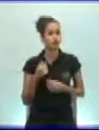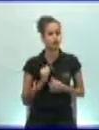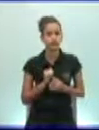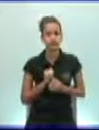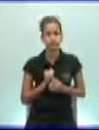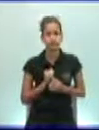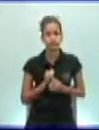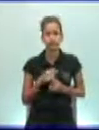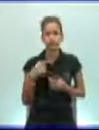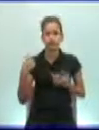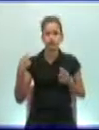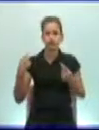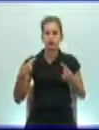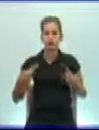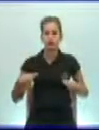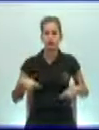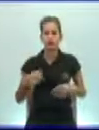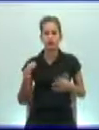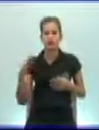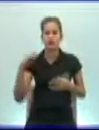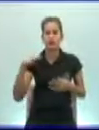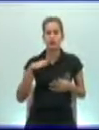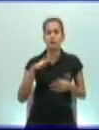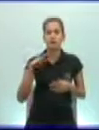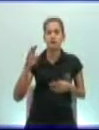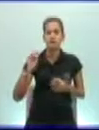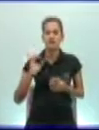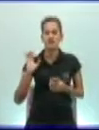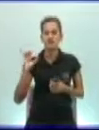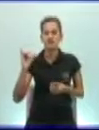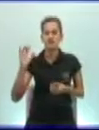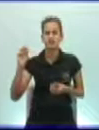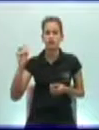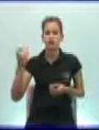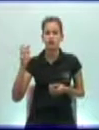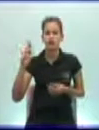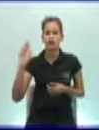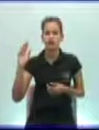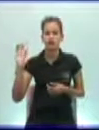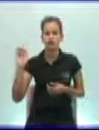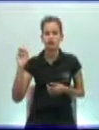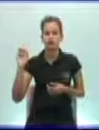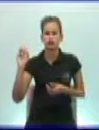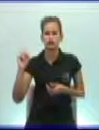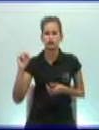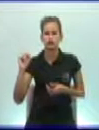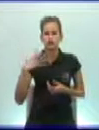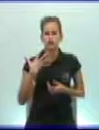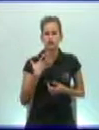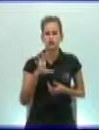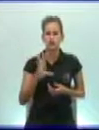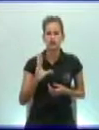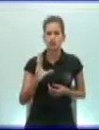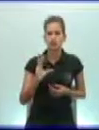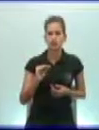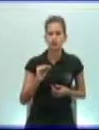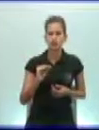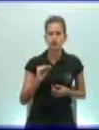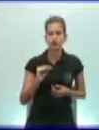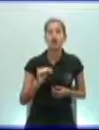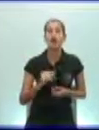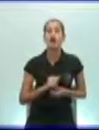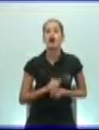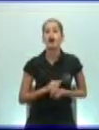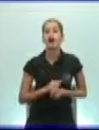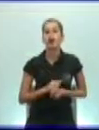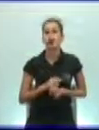monte el cimarrón. ¿De quién se habla en la oración? ¿Quién escapó al monte? Por supuesto, el cimarrón